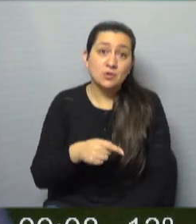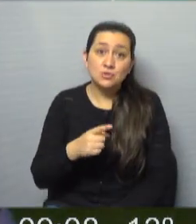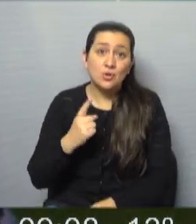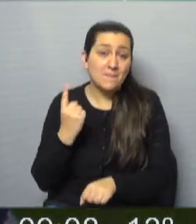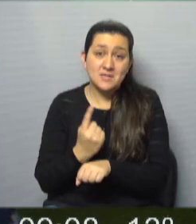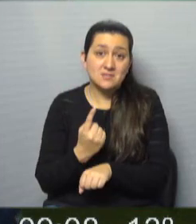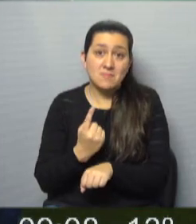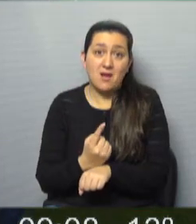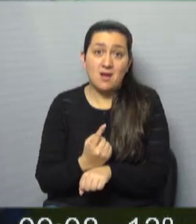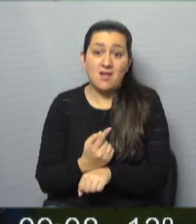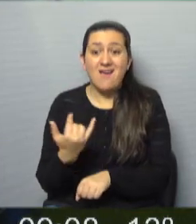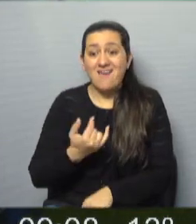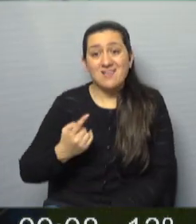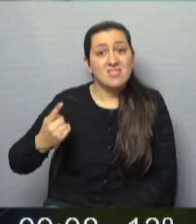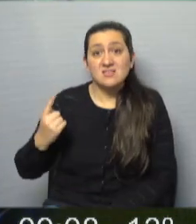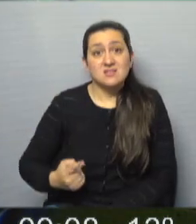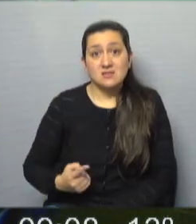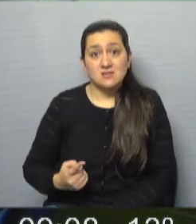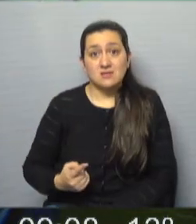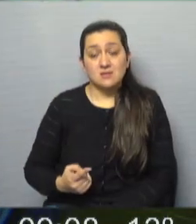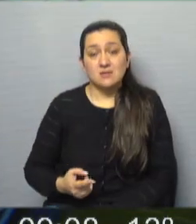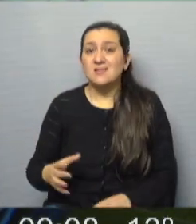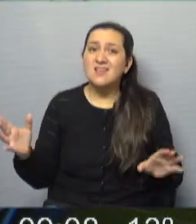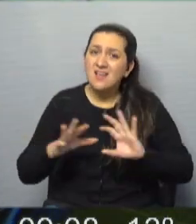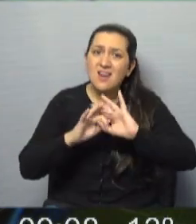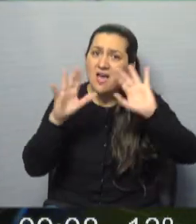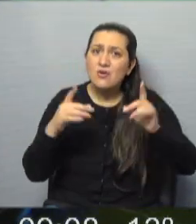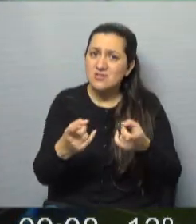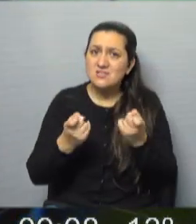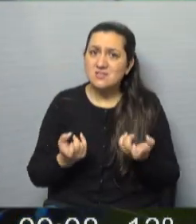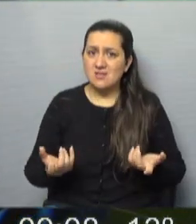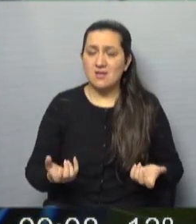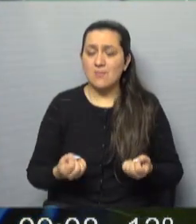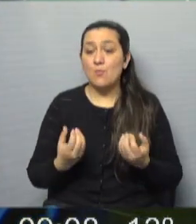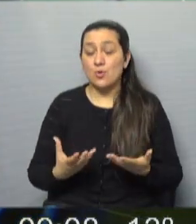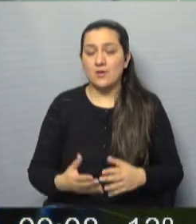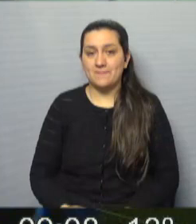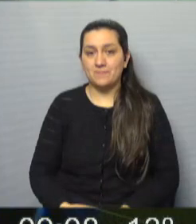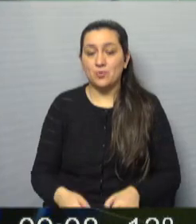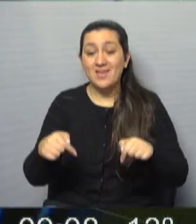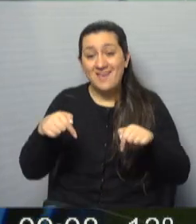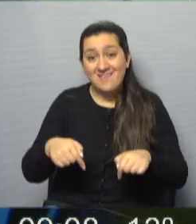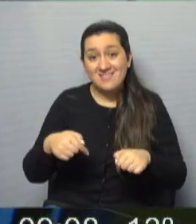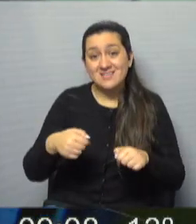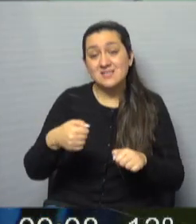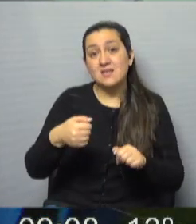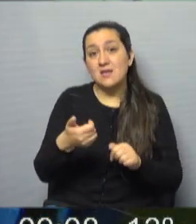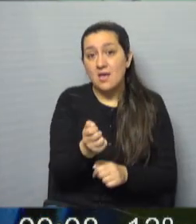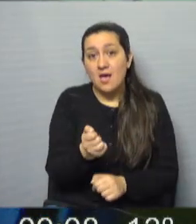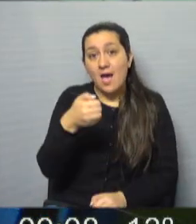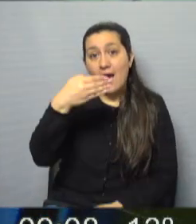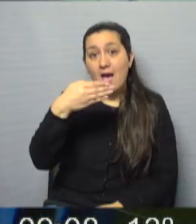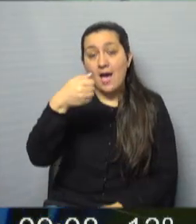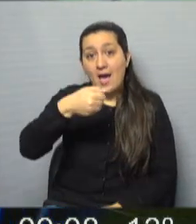que decidir qué es. Hay que establecerlo claramente. Hay que establecerlo claramente. ¿Por qué? Porque estas aplicaciones hoy